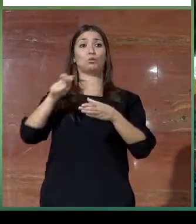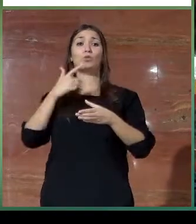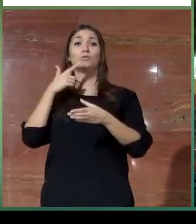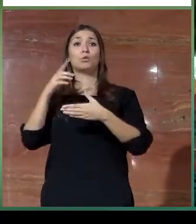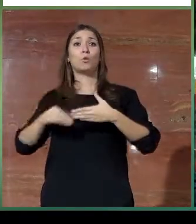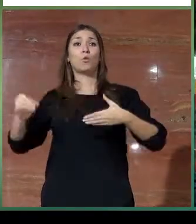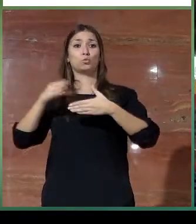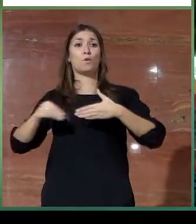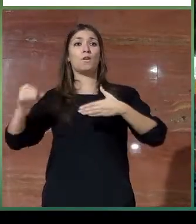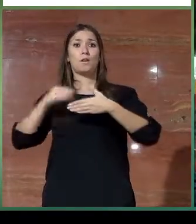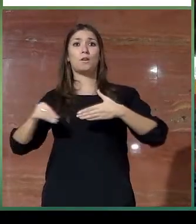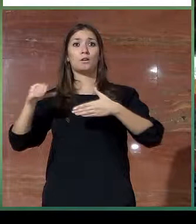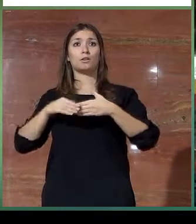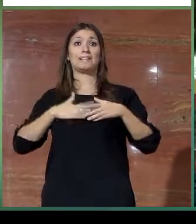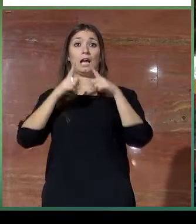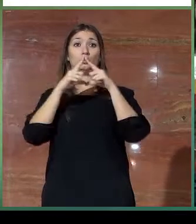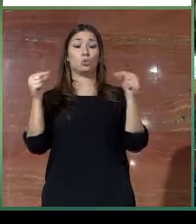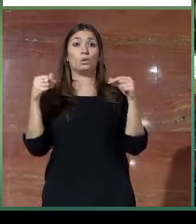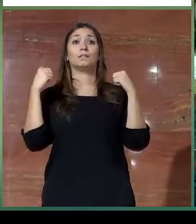Fuerzas Armadas en Asturias.